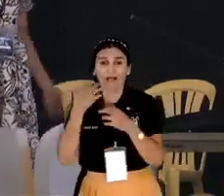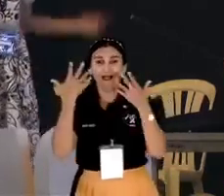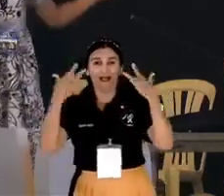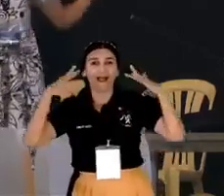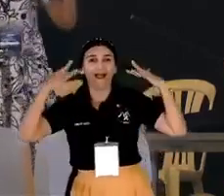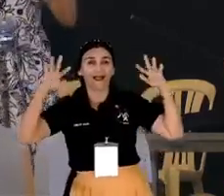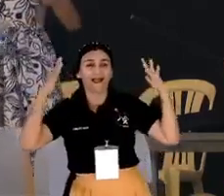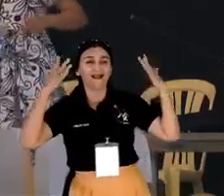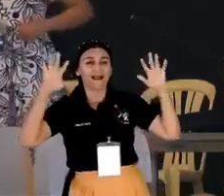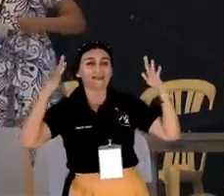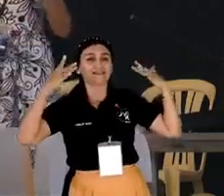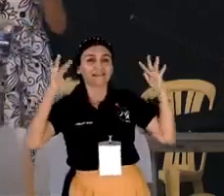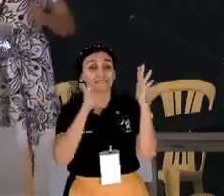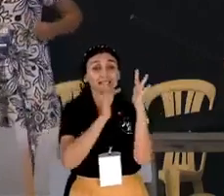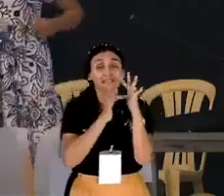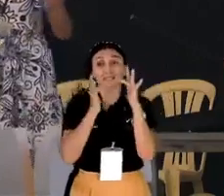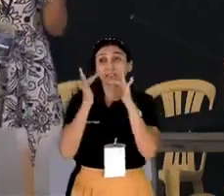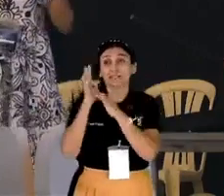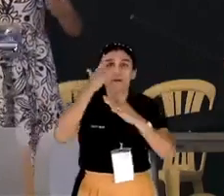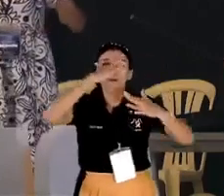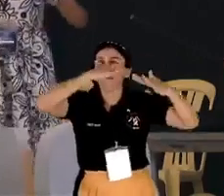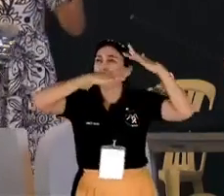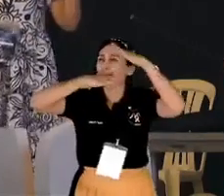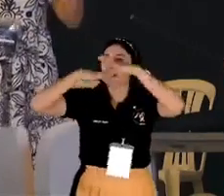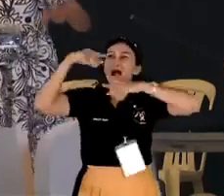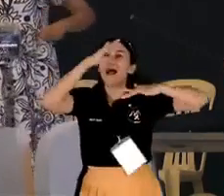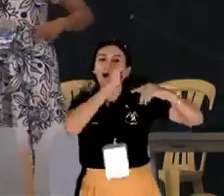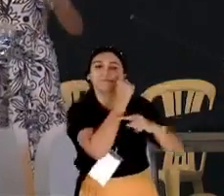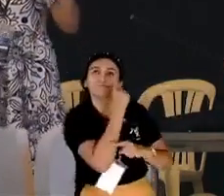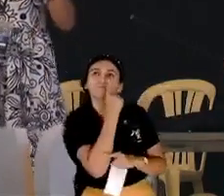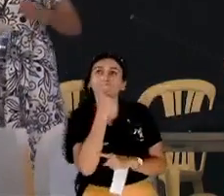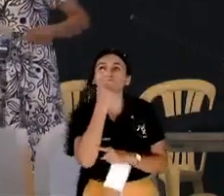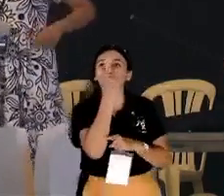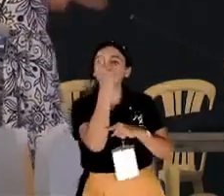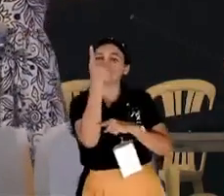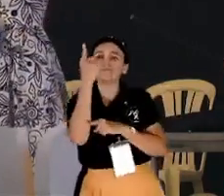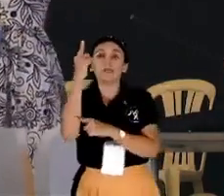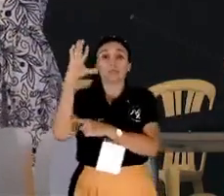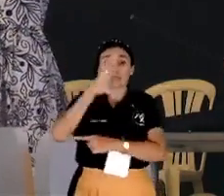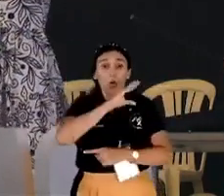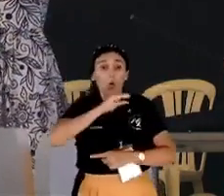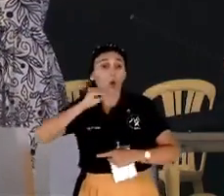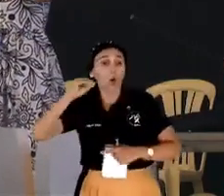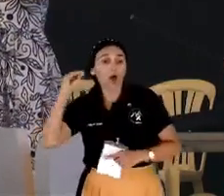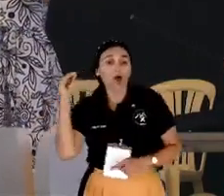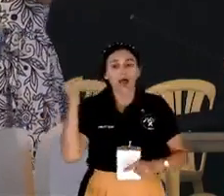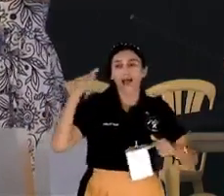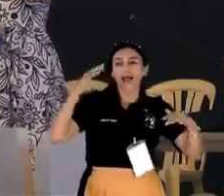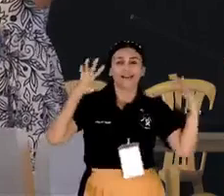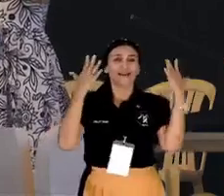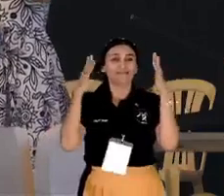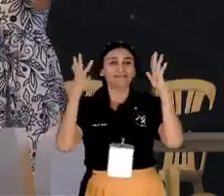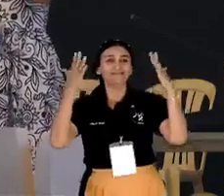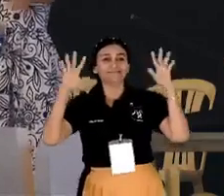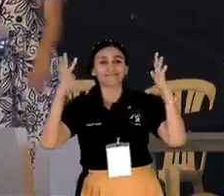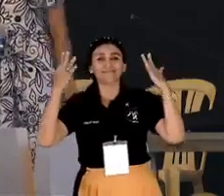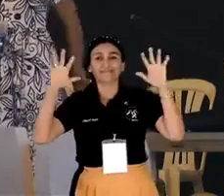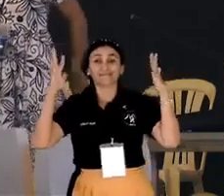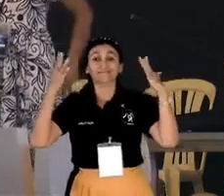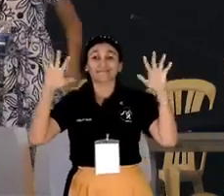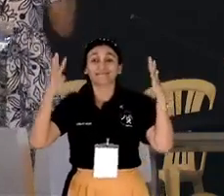con Jesús, al cielo queremos sí. Dilo, y todos reunidos en la